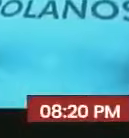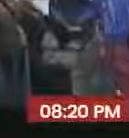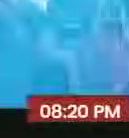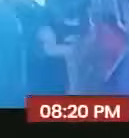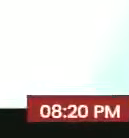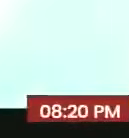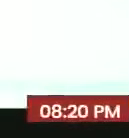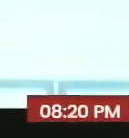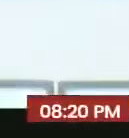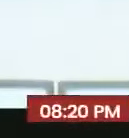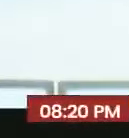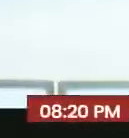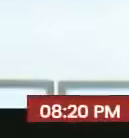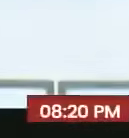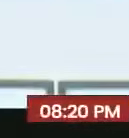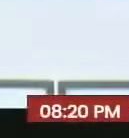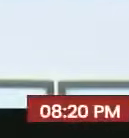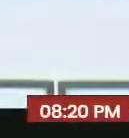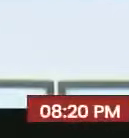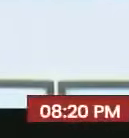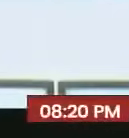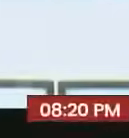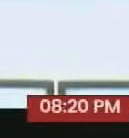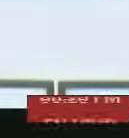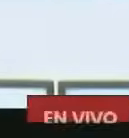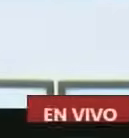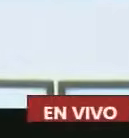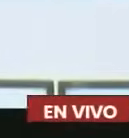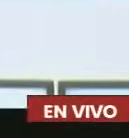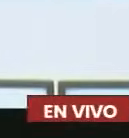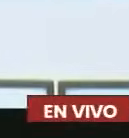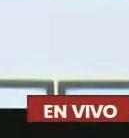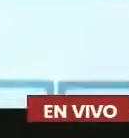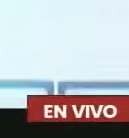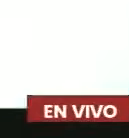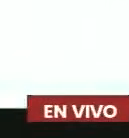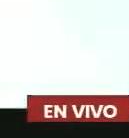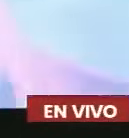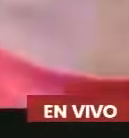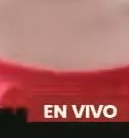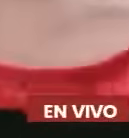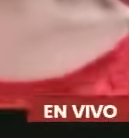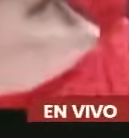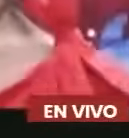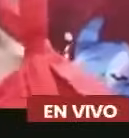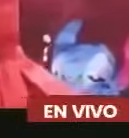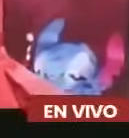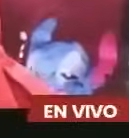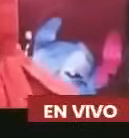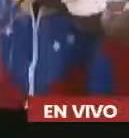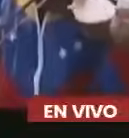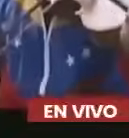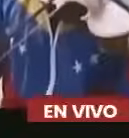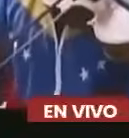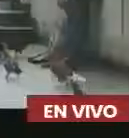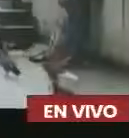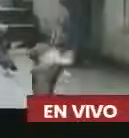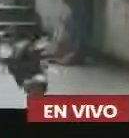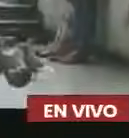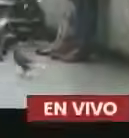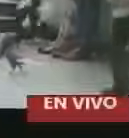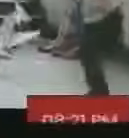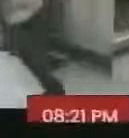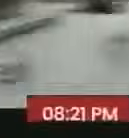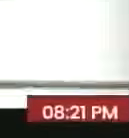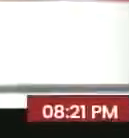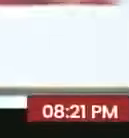caben todos, cabemos todos, y debemos hacer una gran convocatoria para toda la patria, para todo el país, para todo